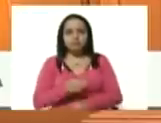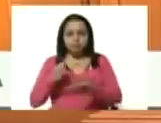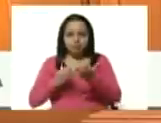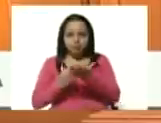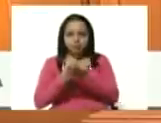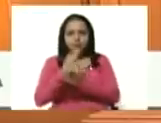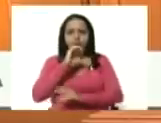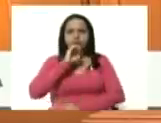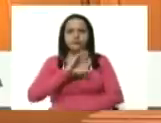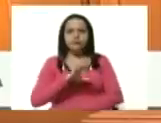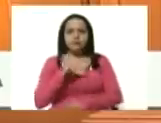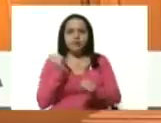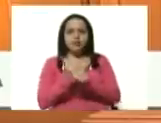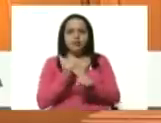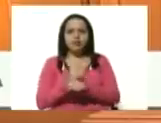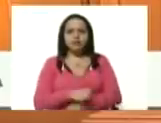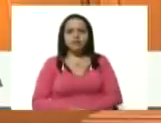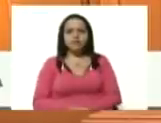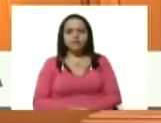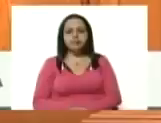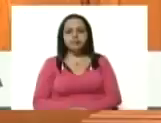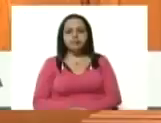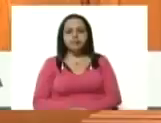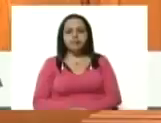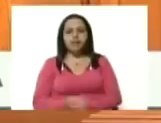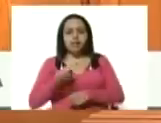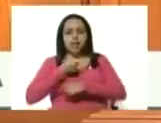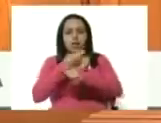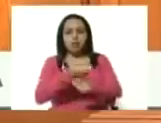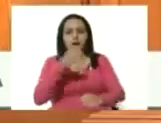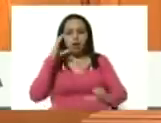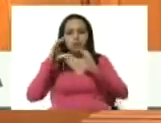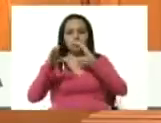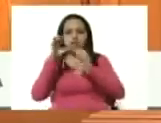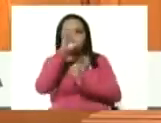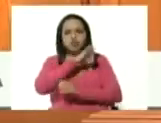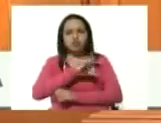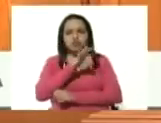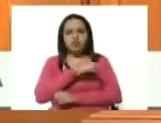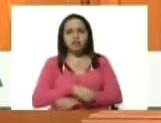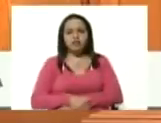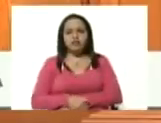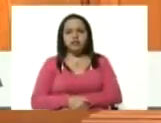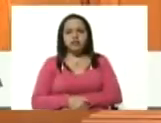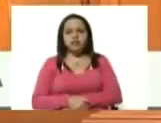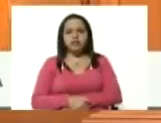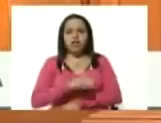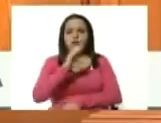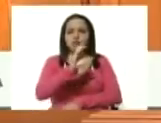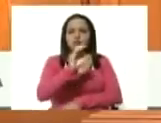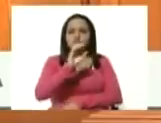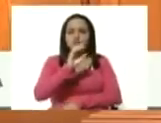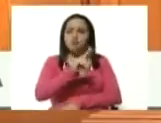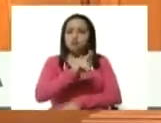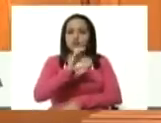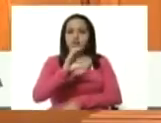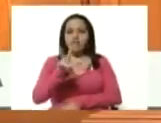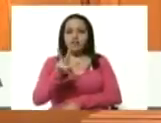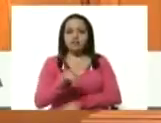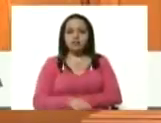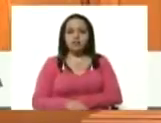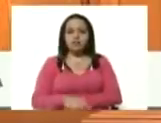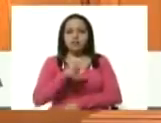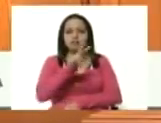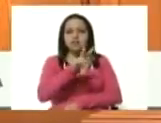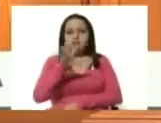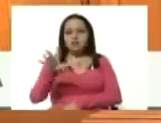gran mujer, licenciada en comunicación social, egresada de la Universidad Central de Venezuela, con